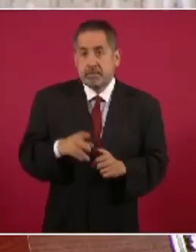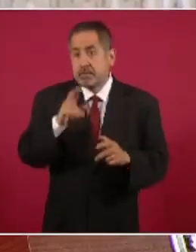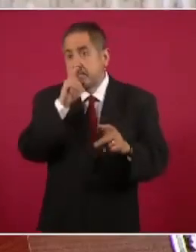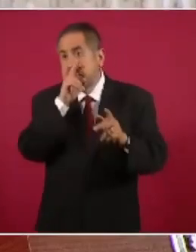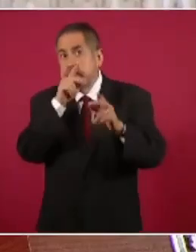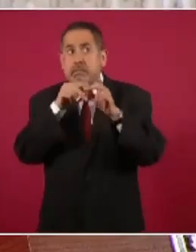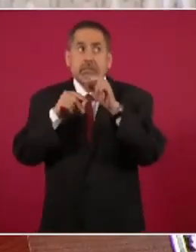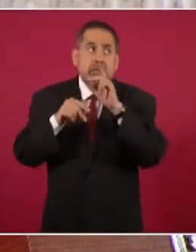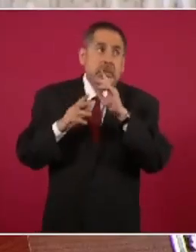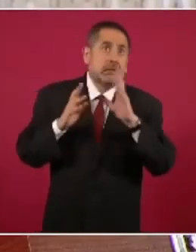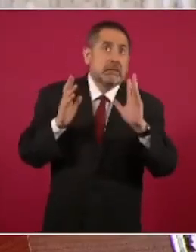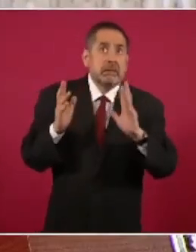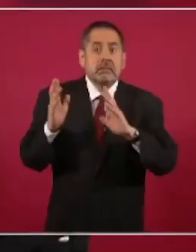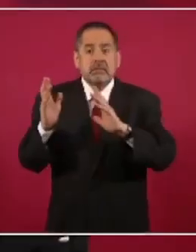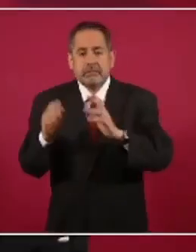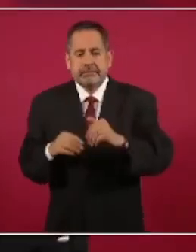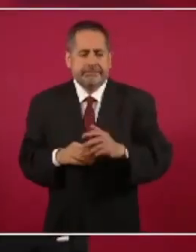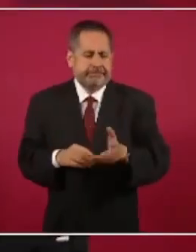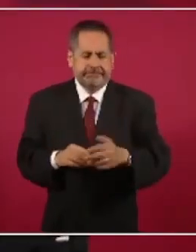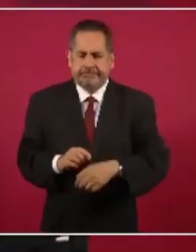preocupados,